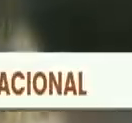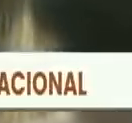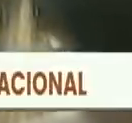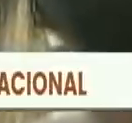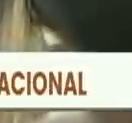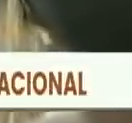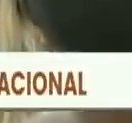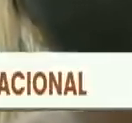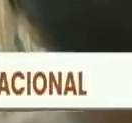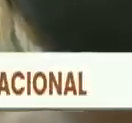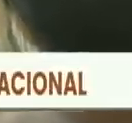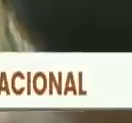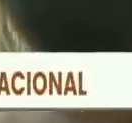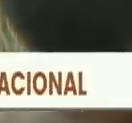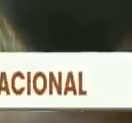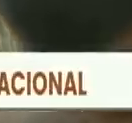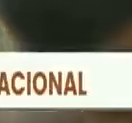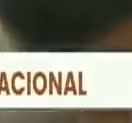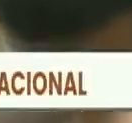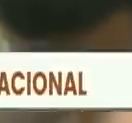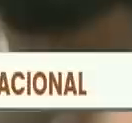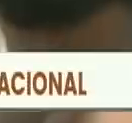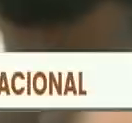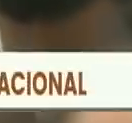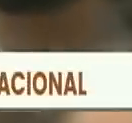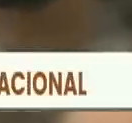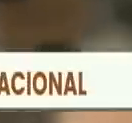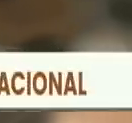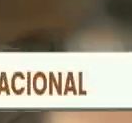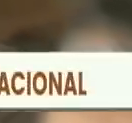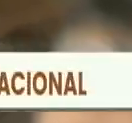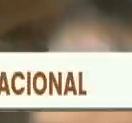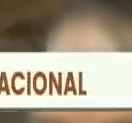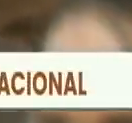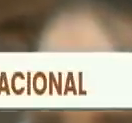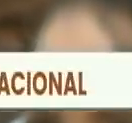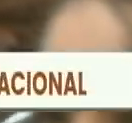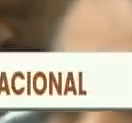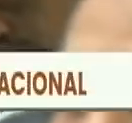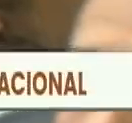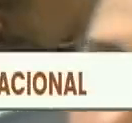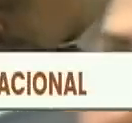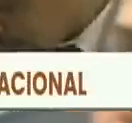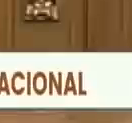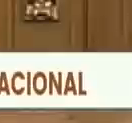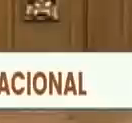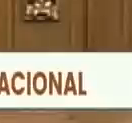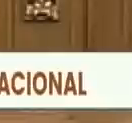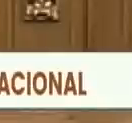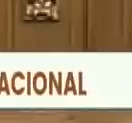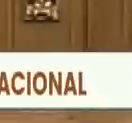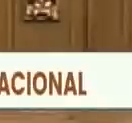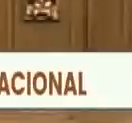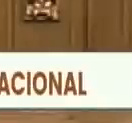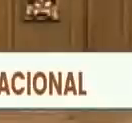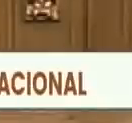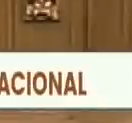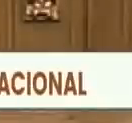Ahora quieren convertir las elecciones del 2024 en un elemento que le